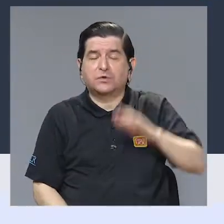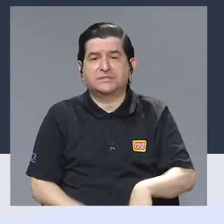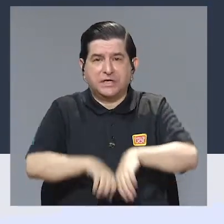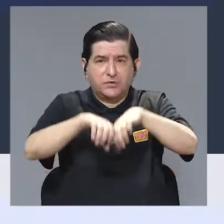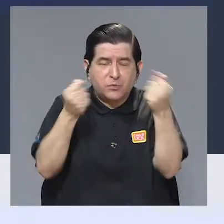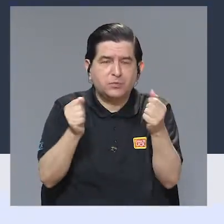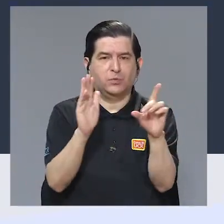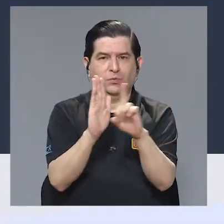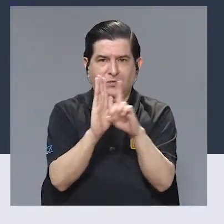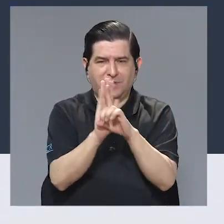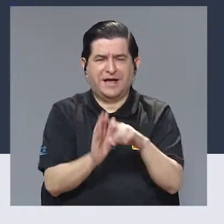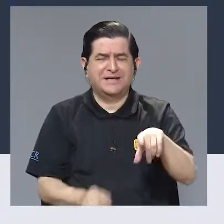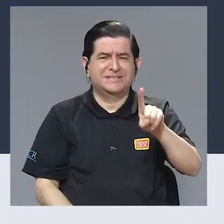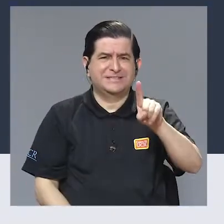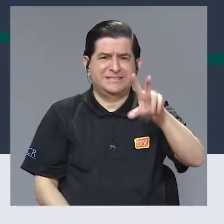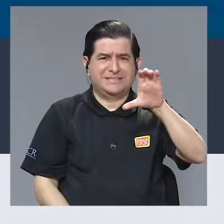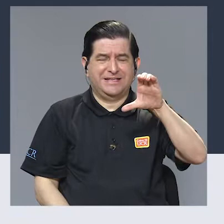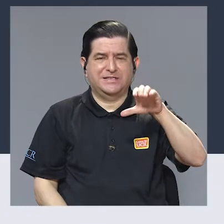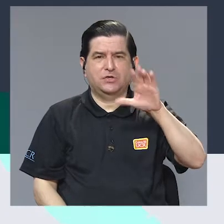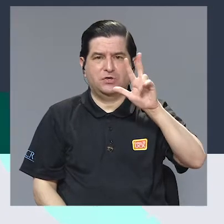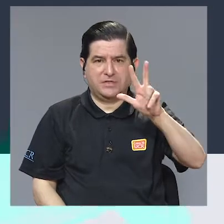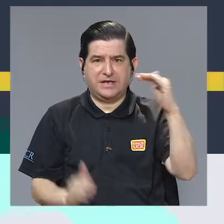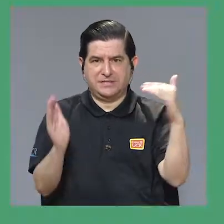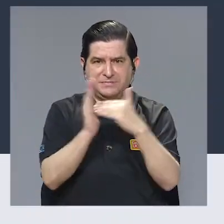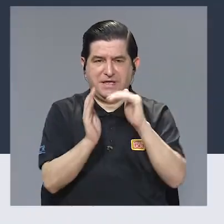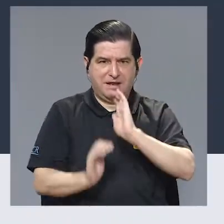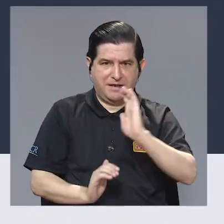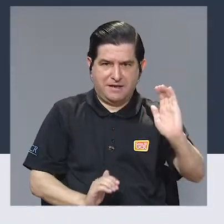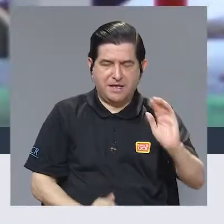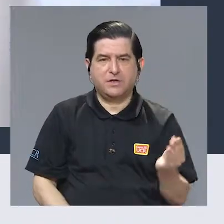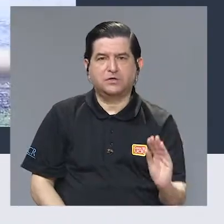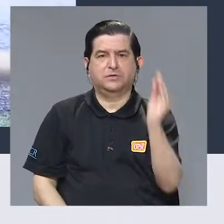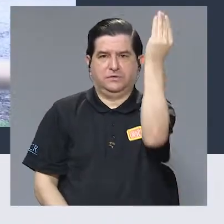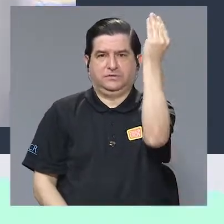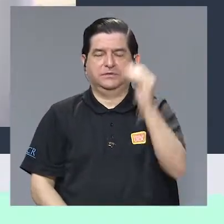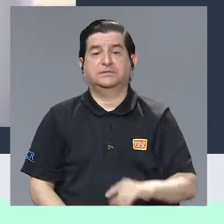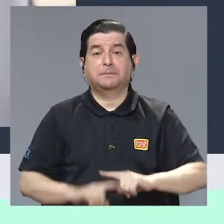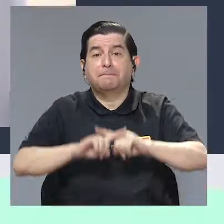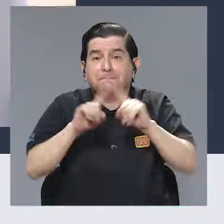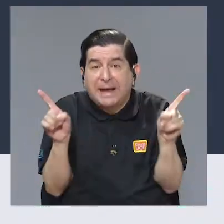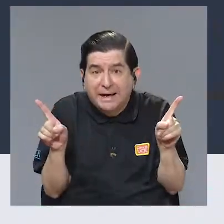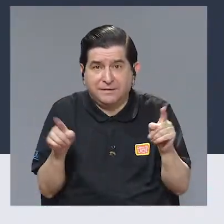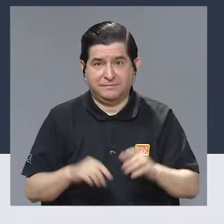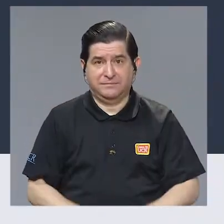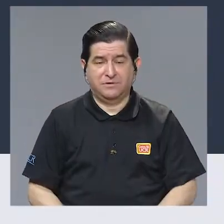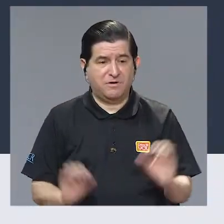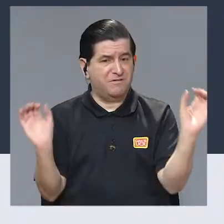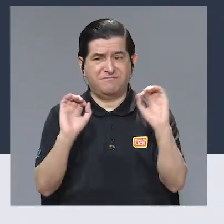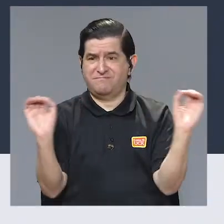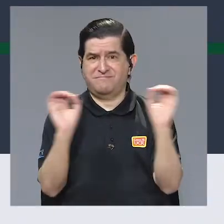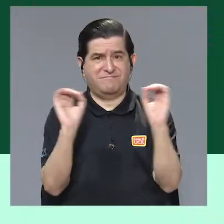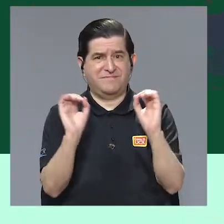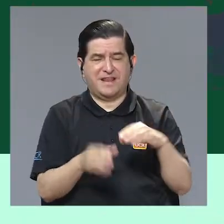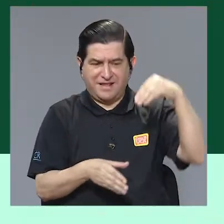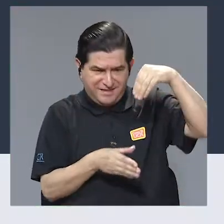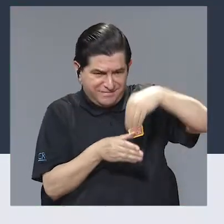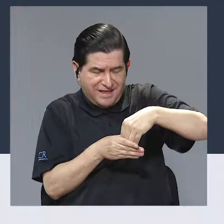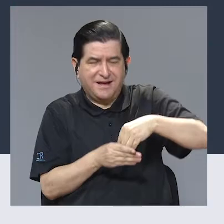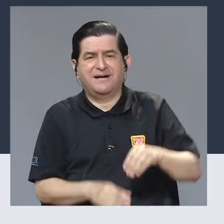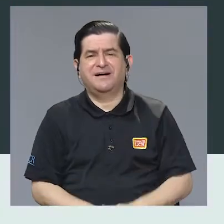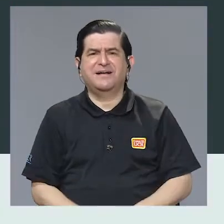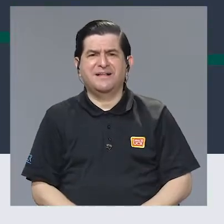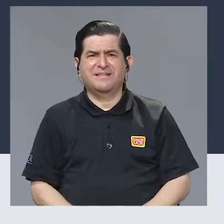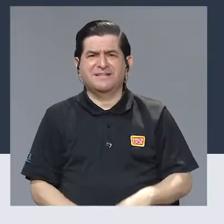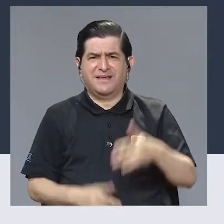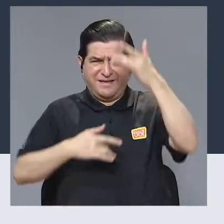presuntas violaciones a los derechos de 103.000 niños, niñas y adolescentes. Sin embargo, nada de esto es intrínseco a